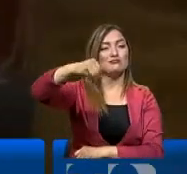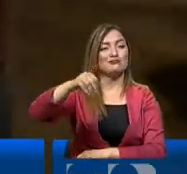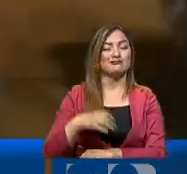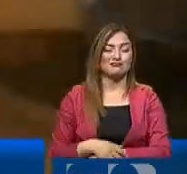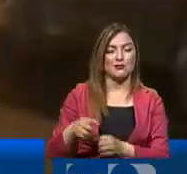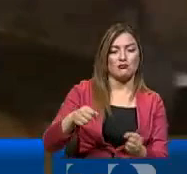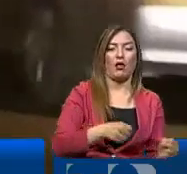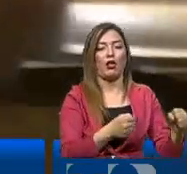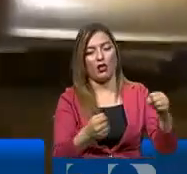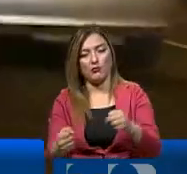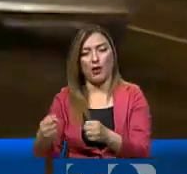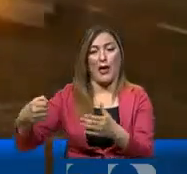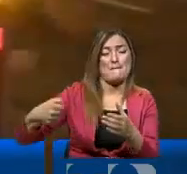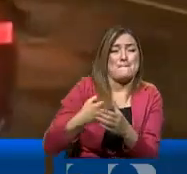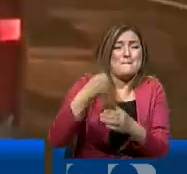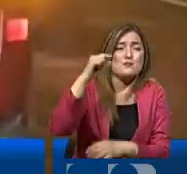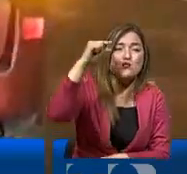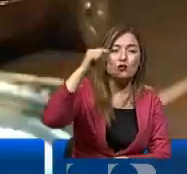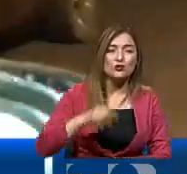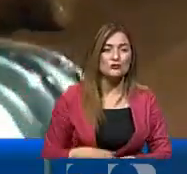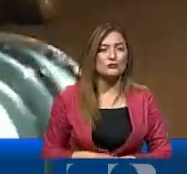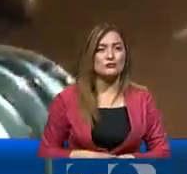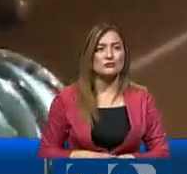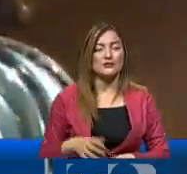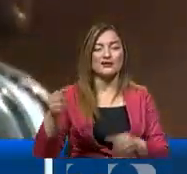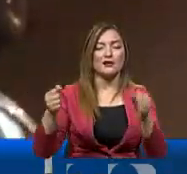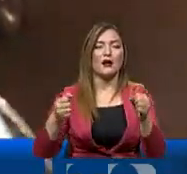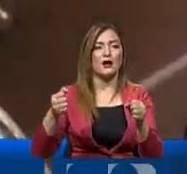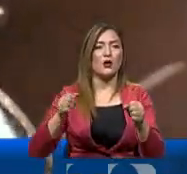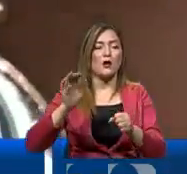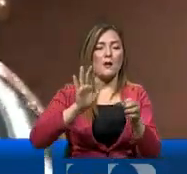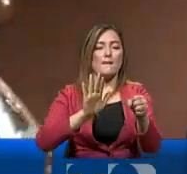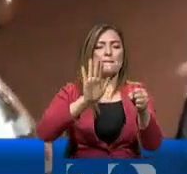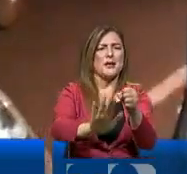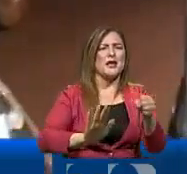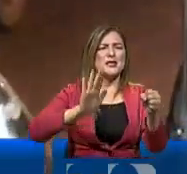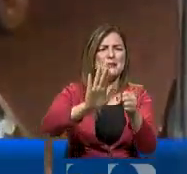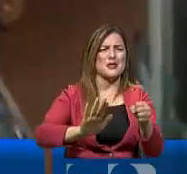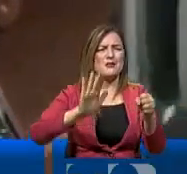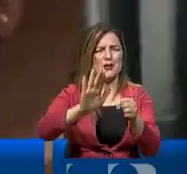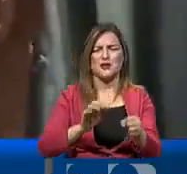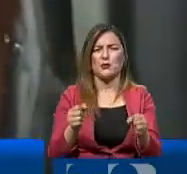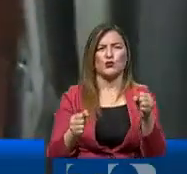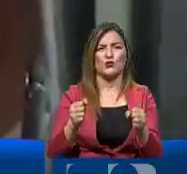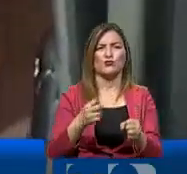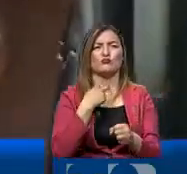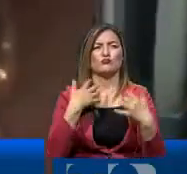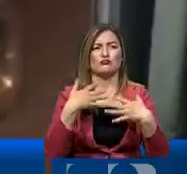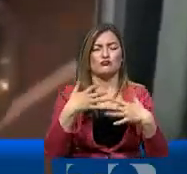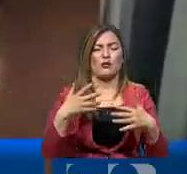casi provoca un accidente. Se puede escuchar cómo otros carros pitan con fuerza por temor a ser impactados.